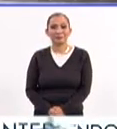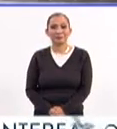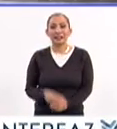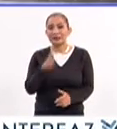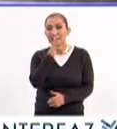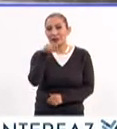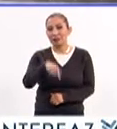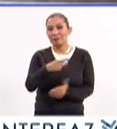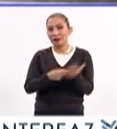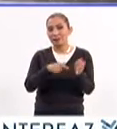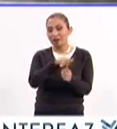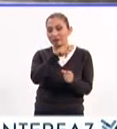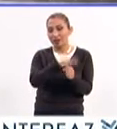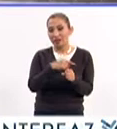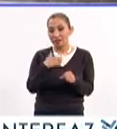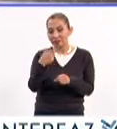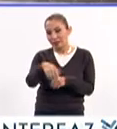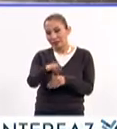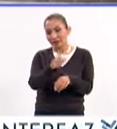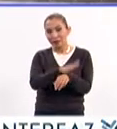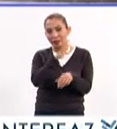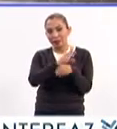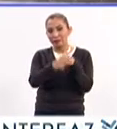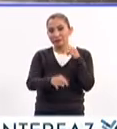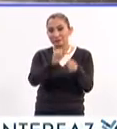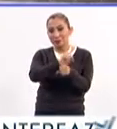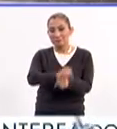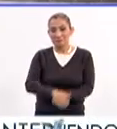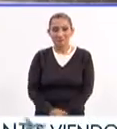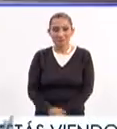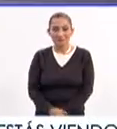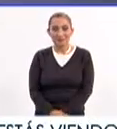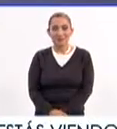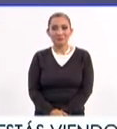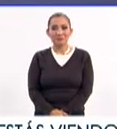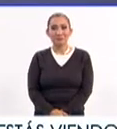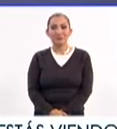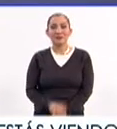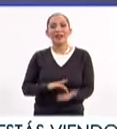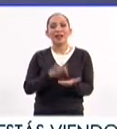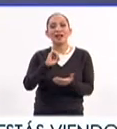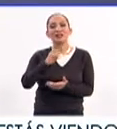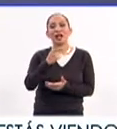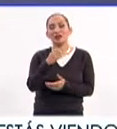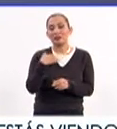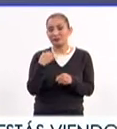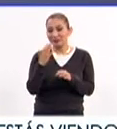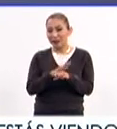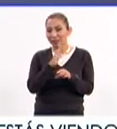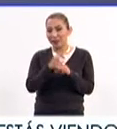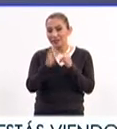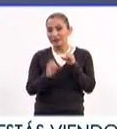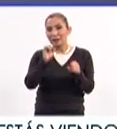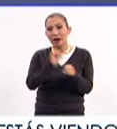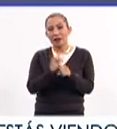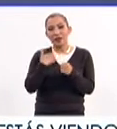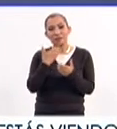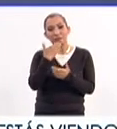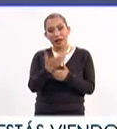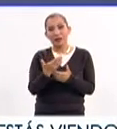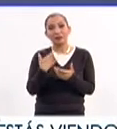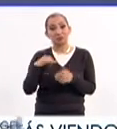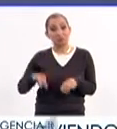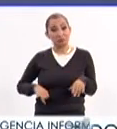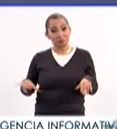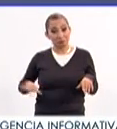Es el reporte desde Palacio Nacional. Que tengan un excelente fin de semana. Gracias, Sharon. Excelente fin de semana para ti también. Y muy, bueno,